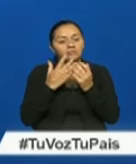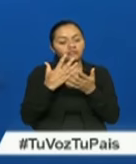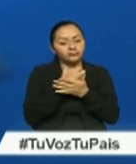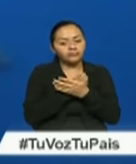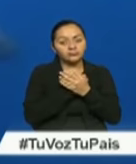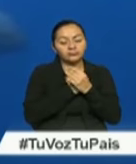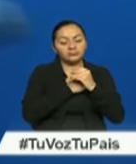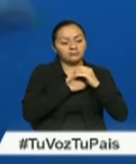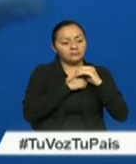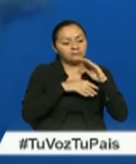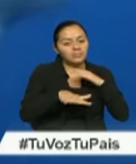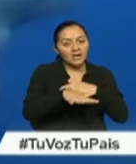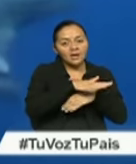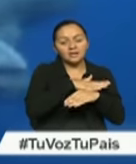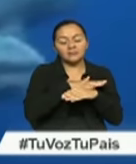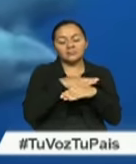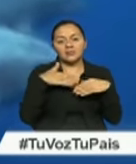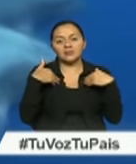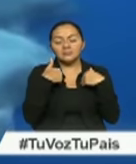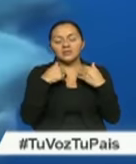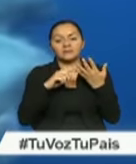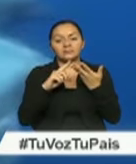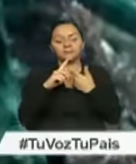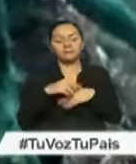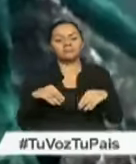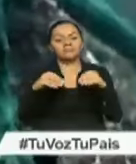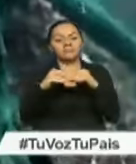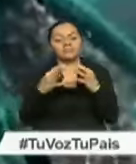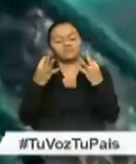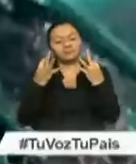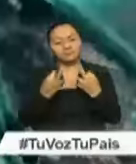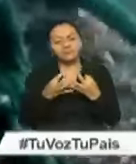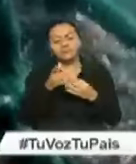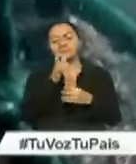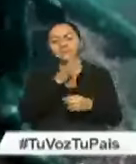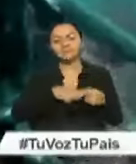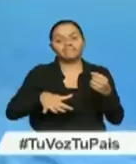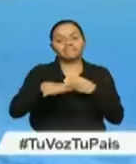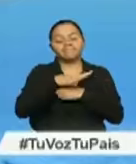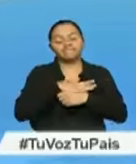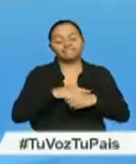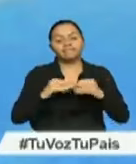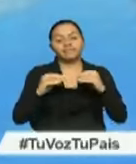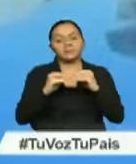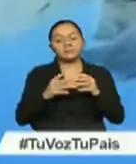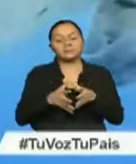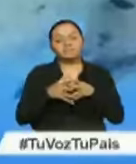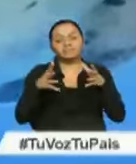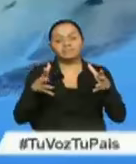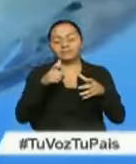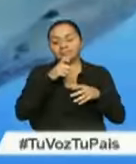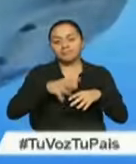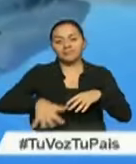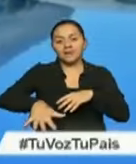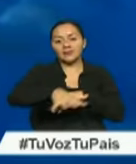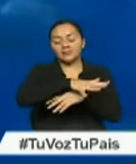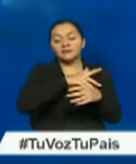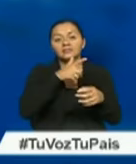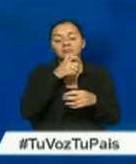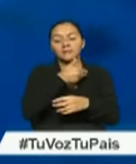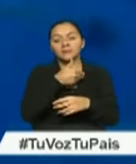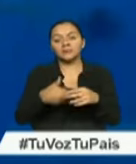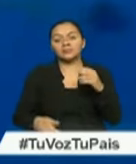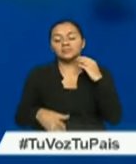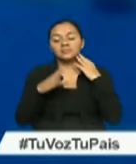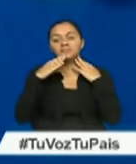natural, botánica y faunística, y reafirmar la relación entre el continente y la potencialidad marítima. Así lo recalcó el